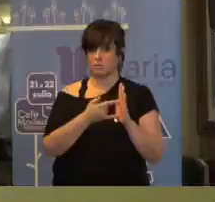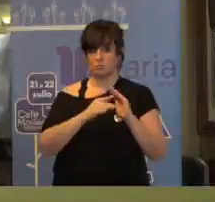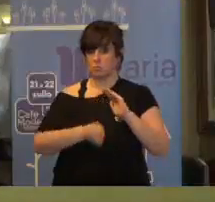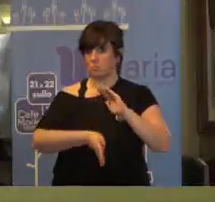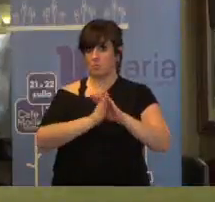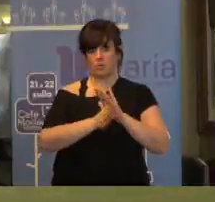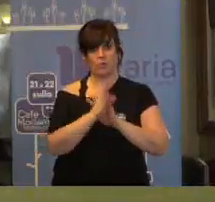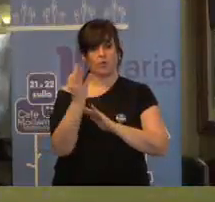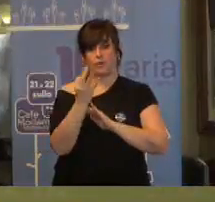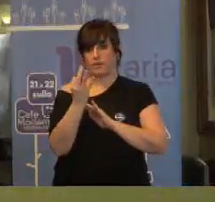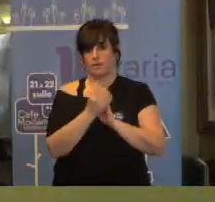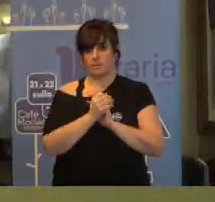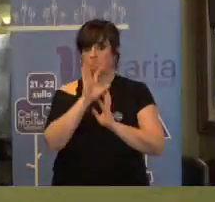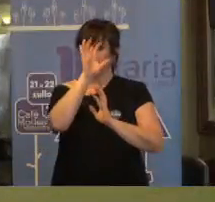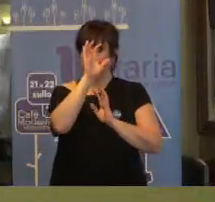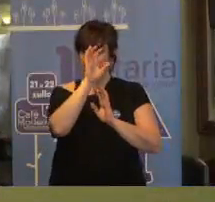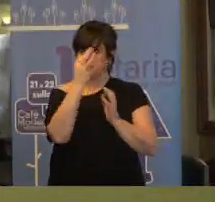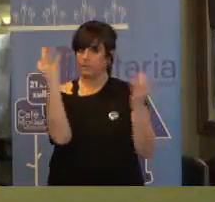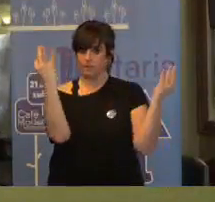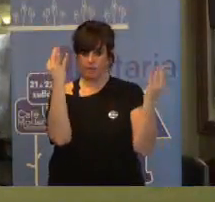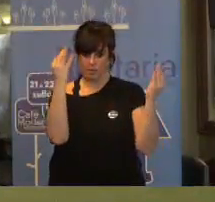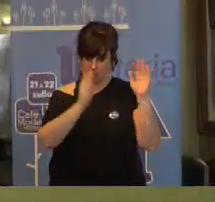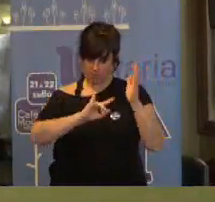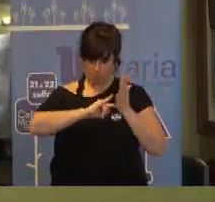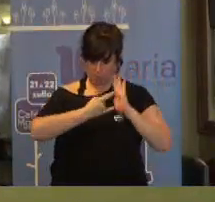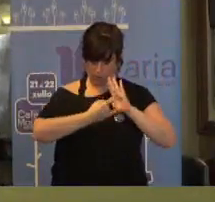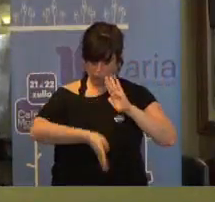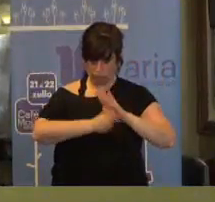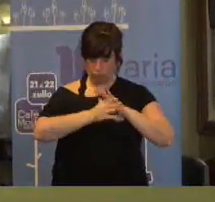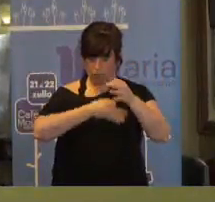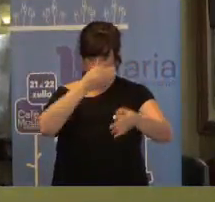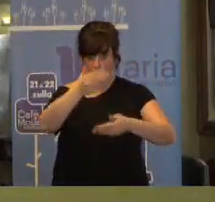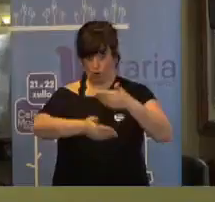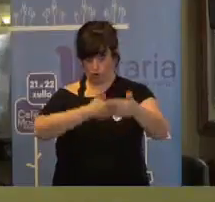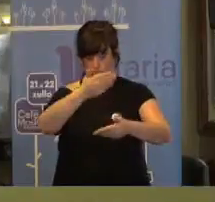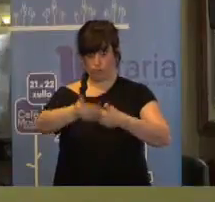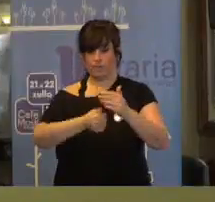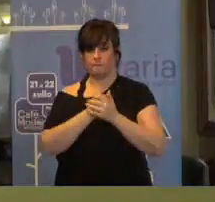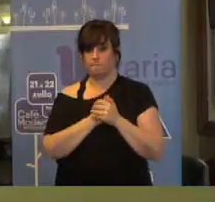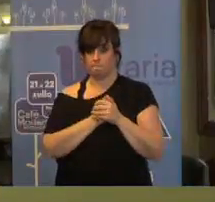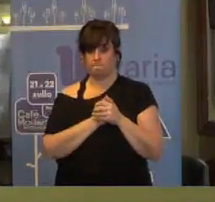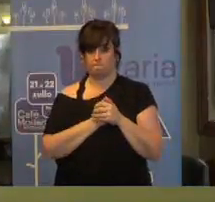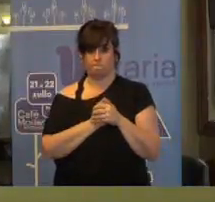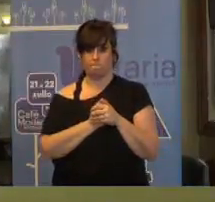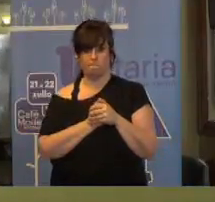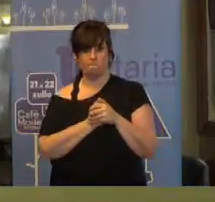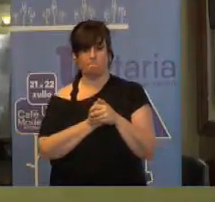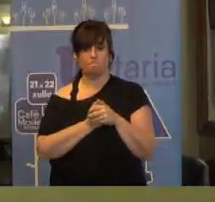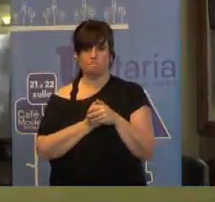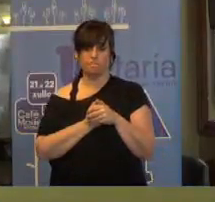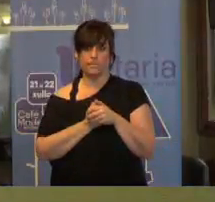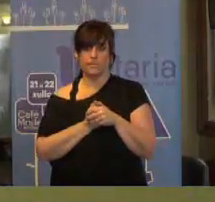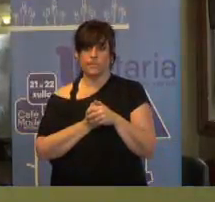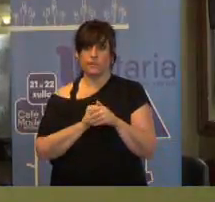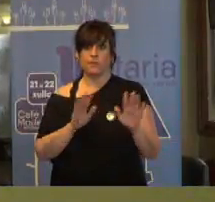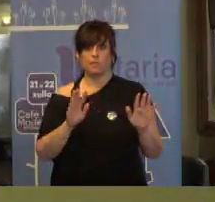continuidade de país, de estar claramente dentro dese proxecto de país.